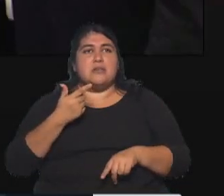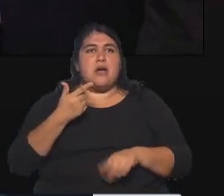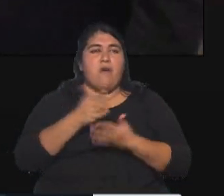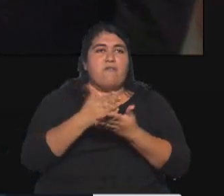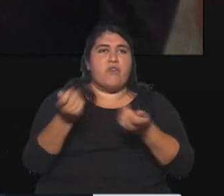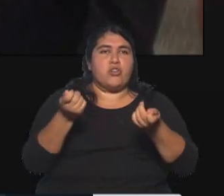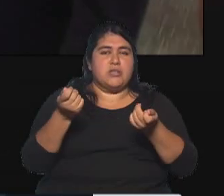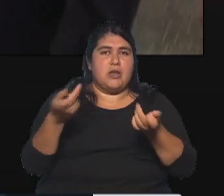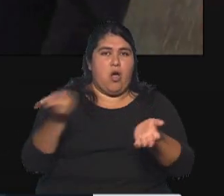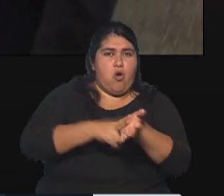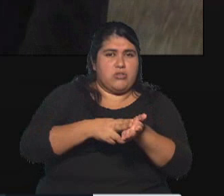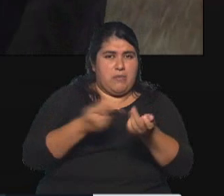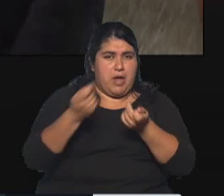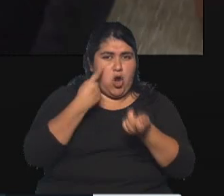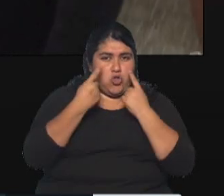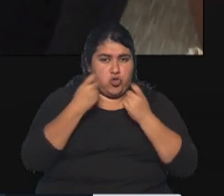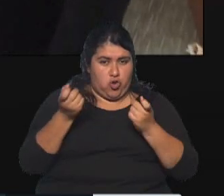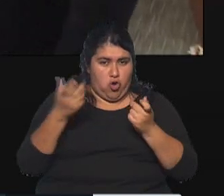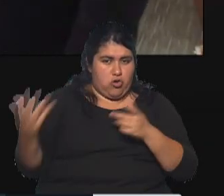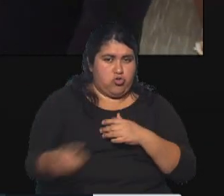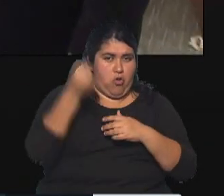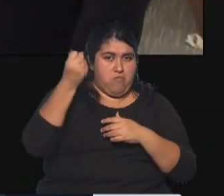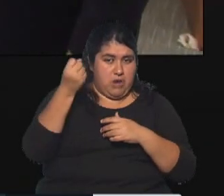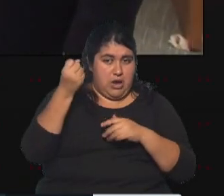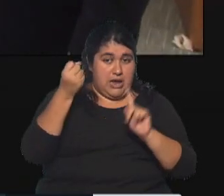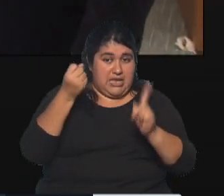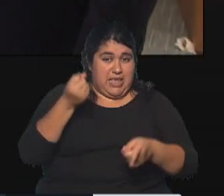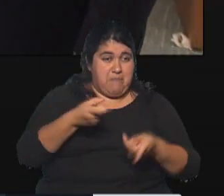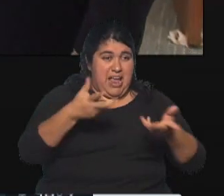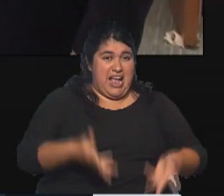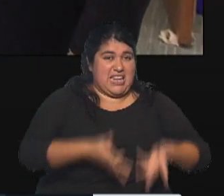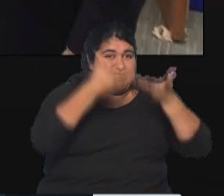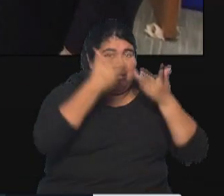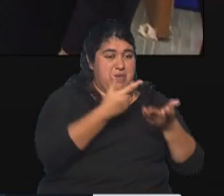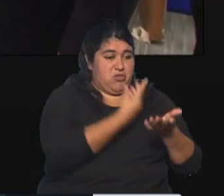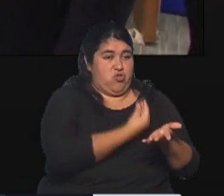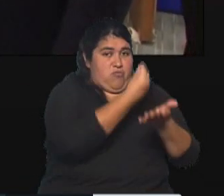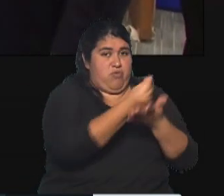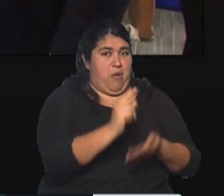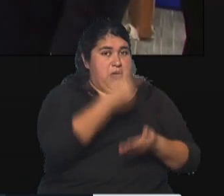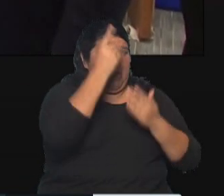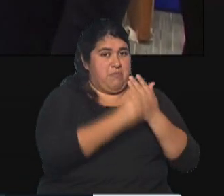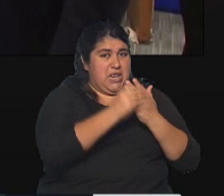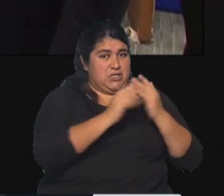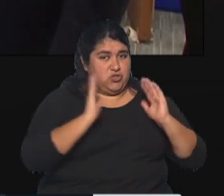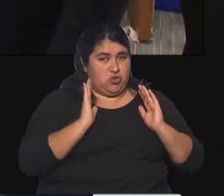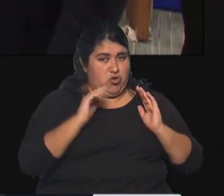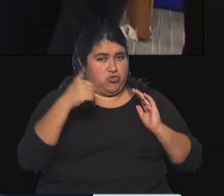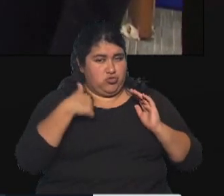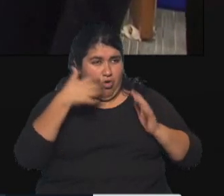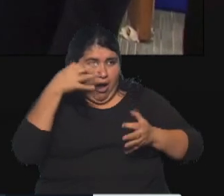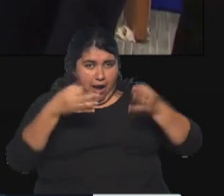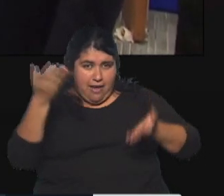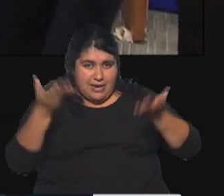fronteras, y una narrativa que explica también la popularidad y el crecimiento de Johnson, ¿no? Lo que lo lleva a ser primer ministro. Así que yo primero lo leería como una